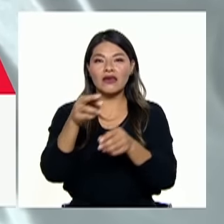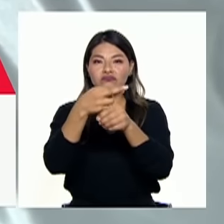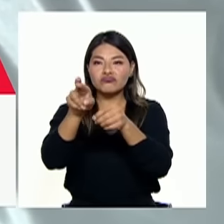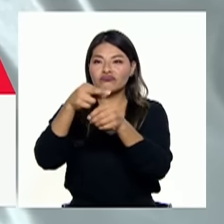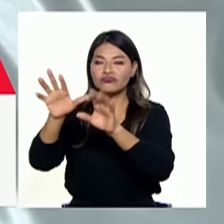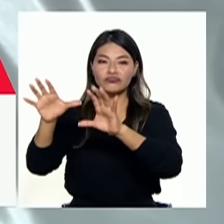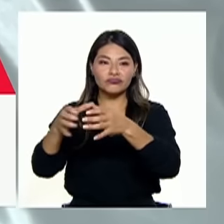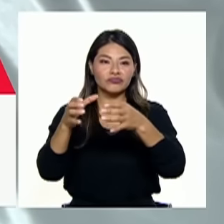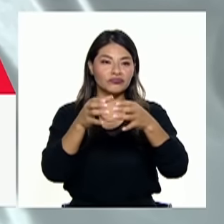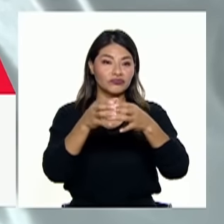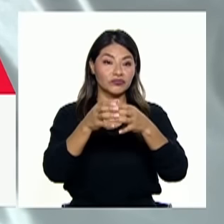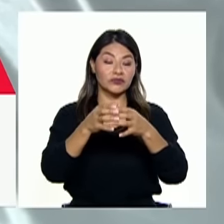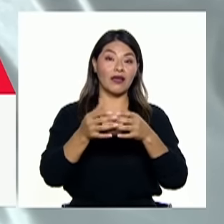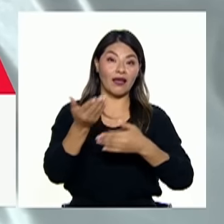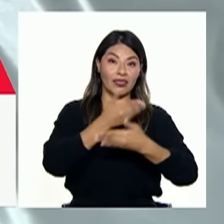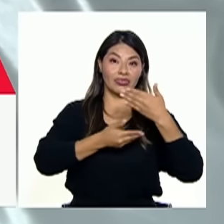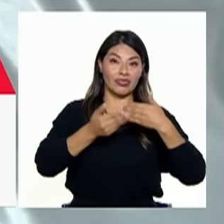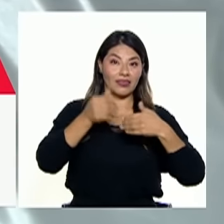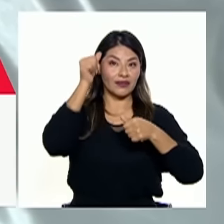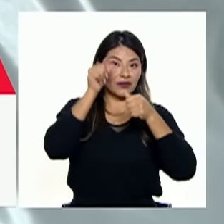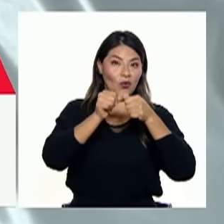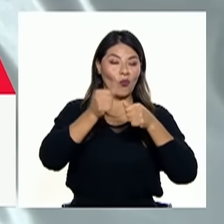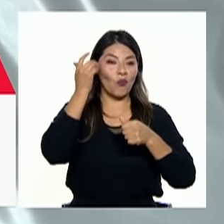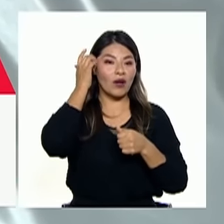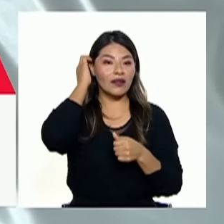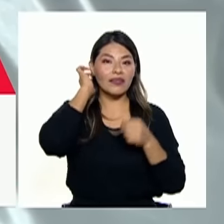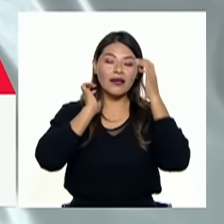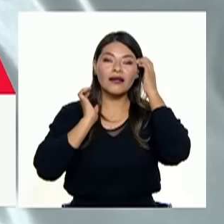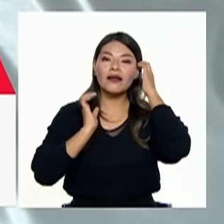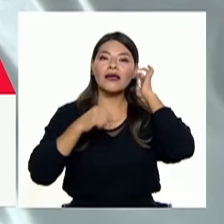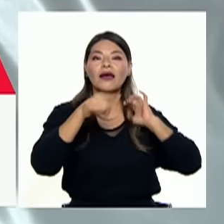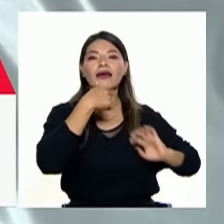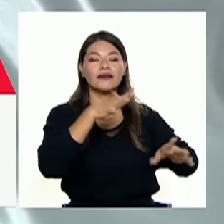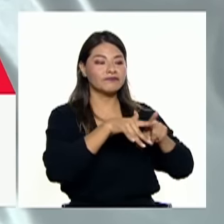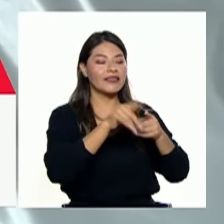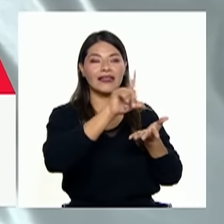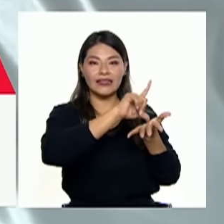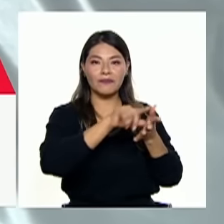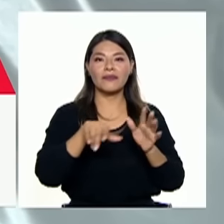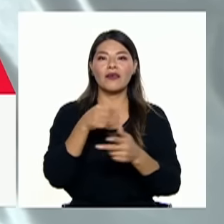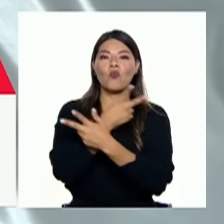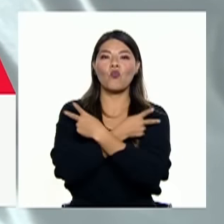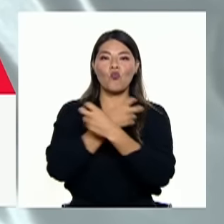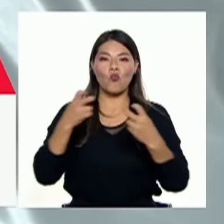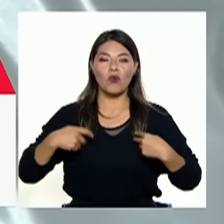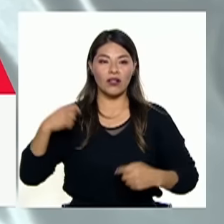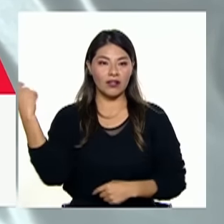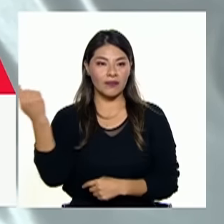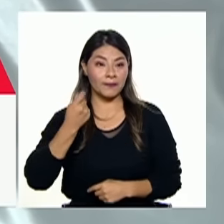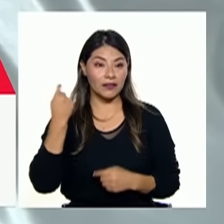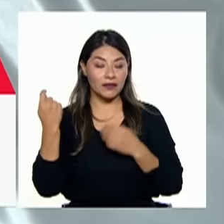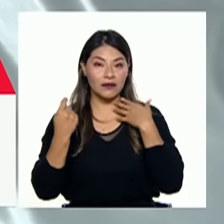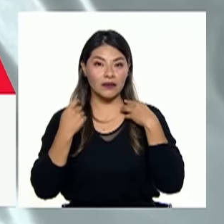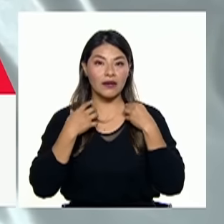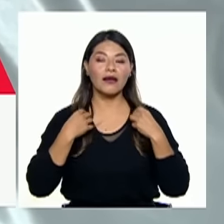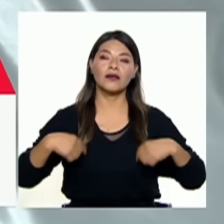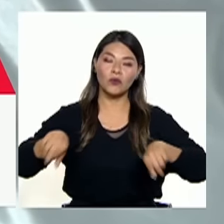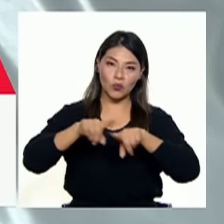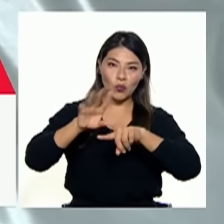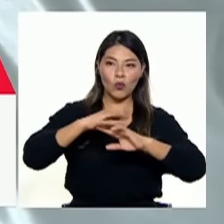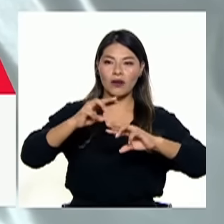como nos recordaba hoy los gobernadores de Lima y Huancavelica, con los gobiernos regionales, se instalaron